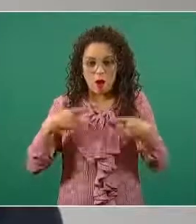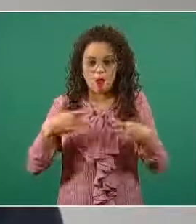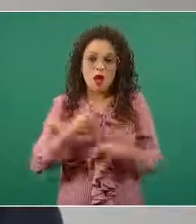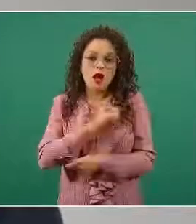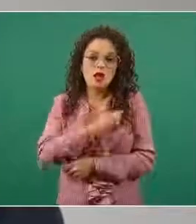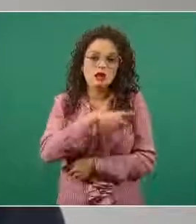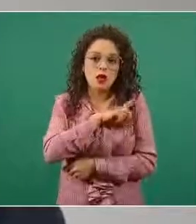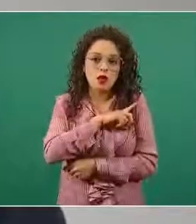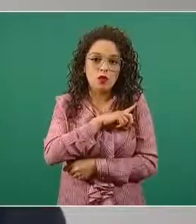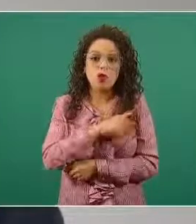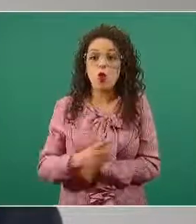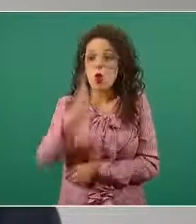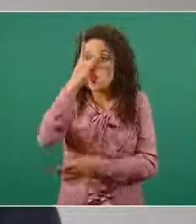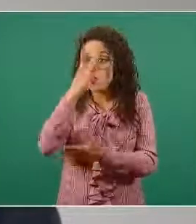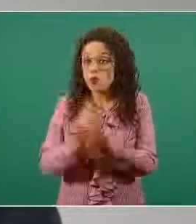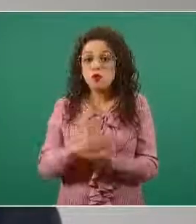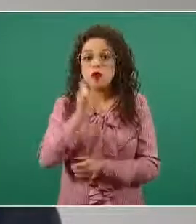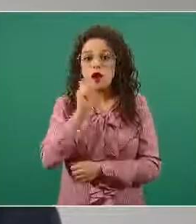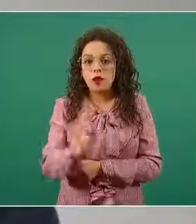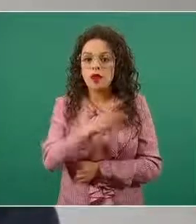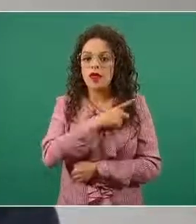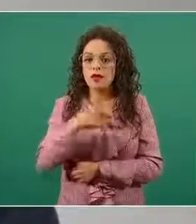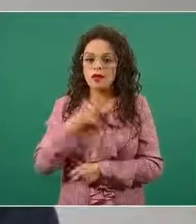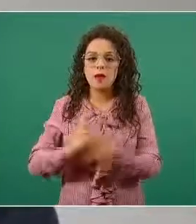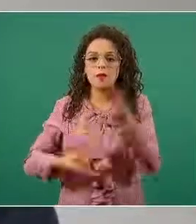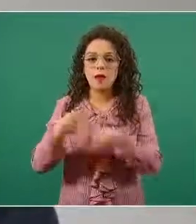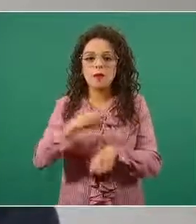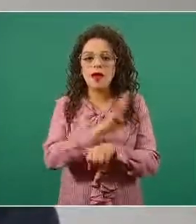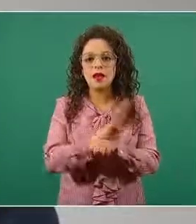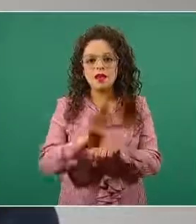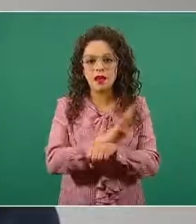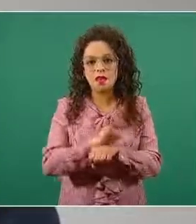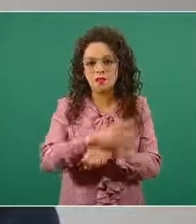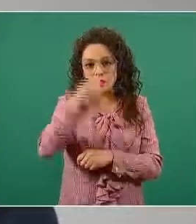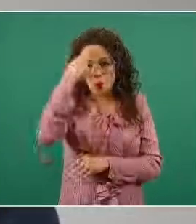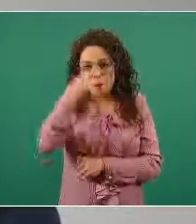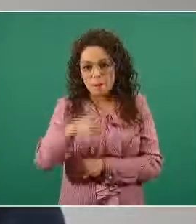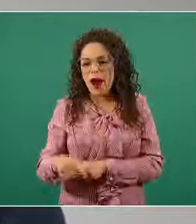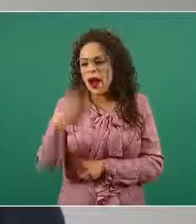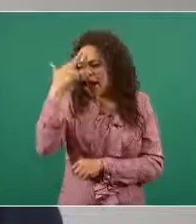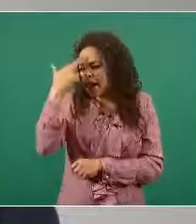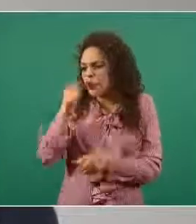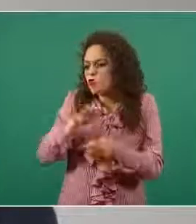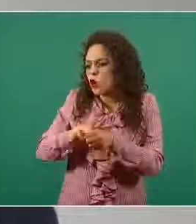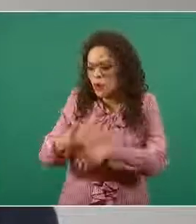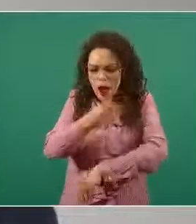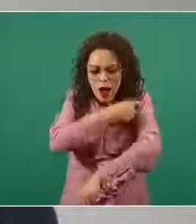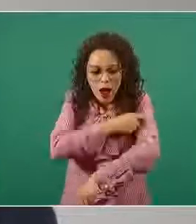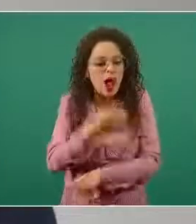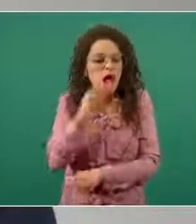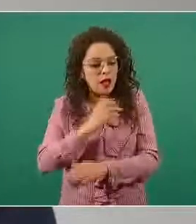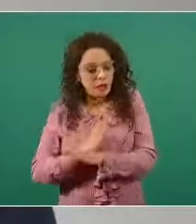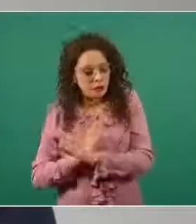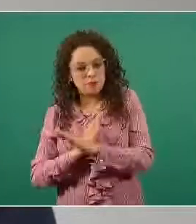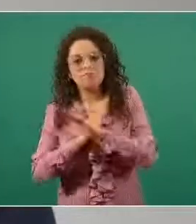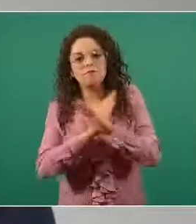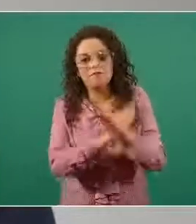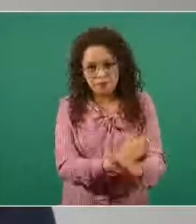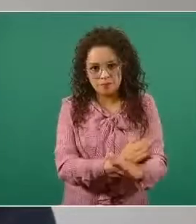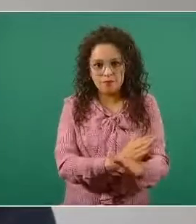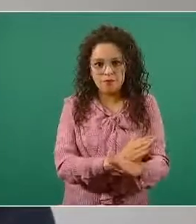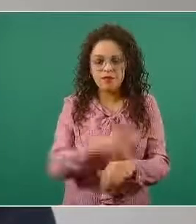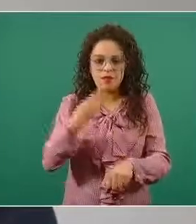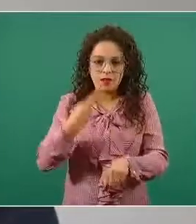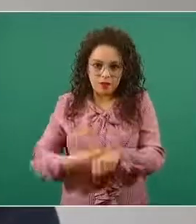el beneficio para la cual obviamente la vacuna se está aplicando, que es generar la inmunidad contra la enfermedad para la